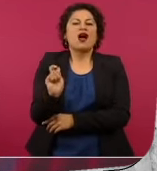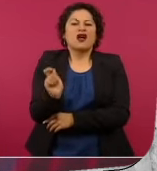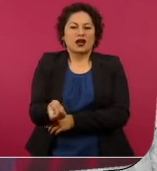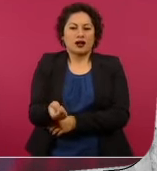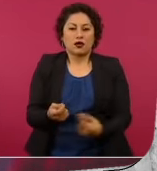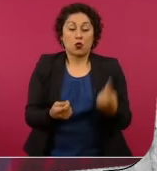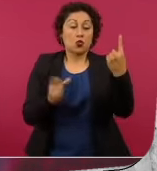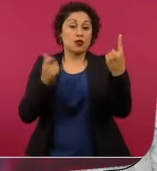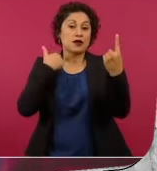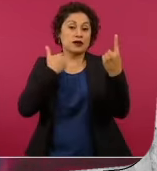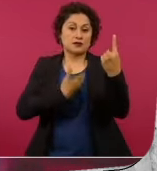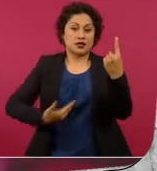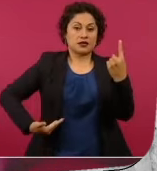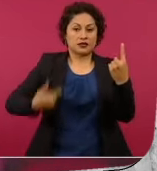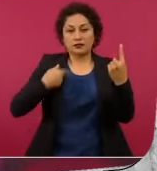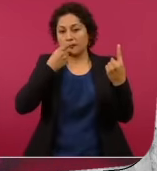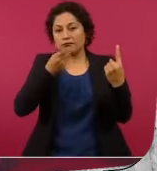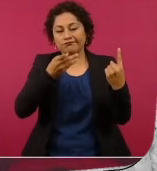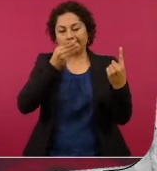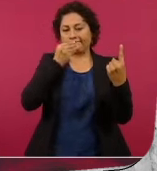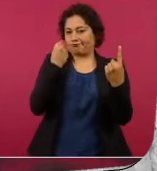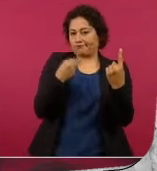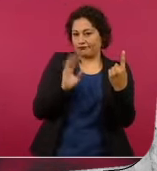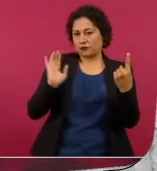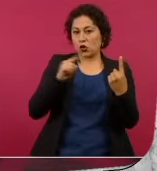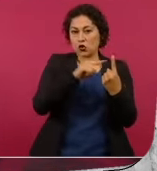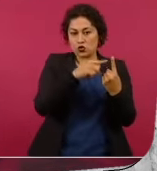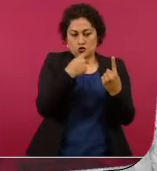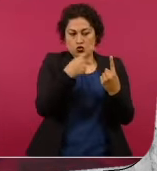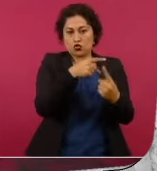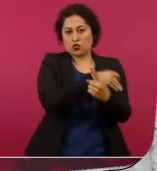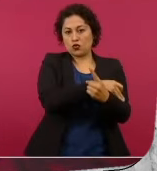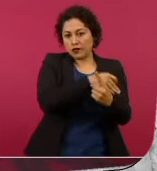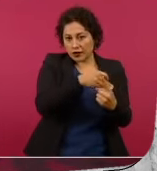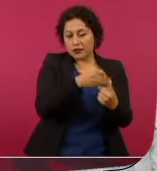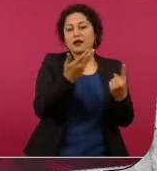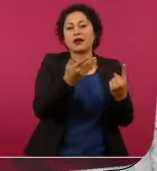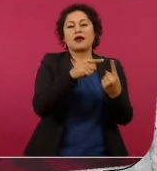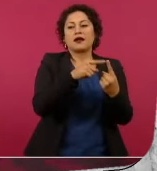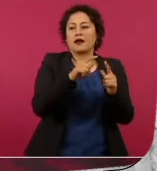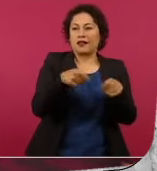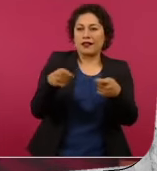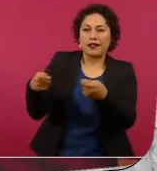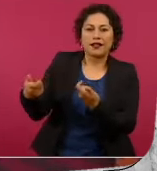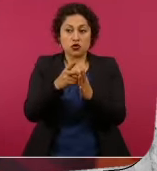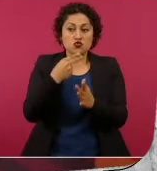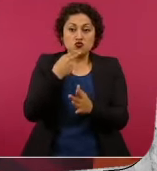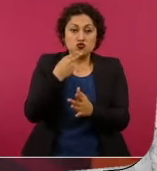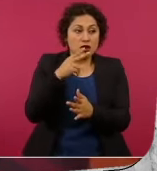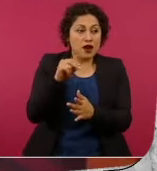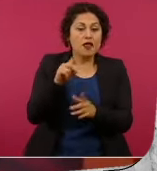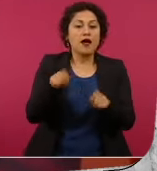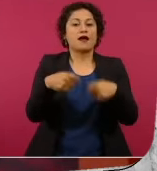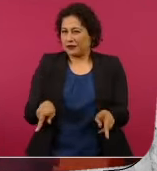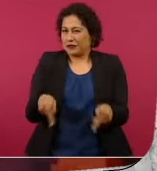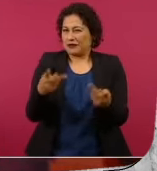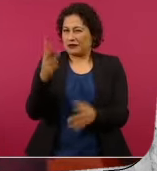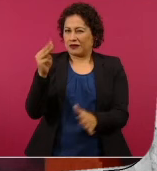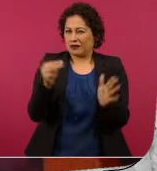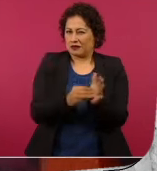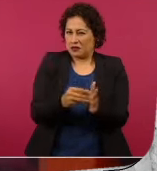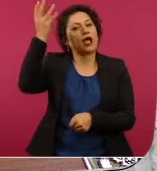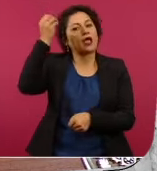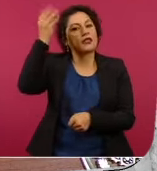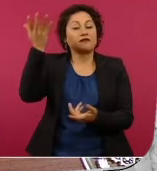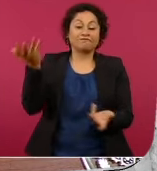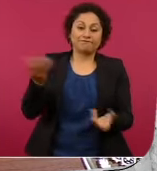presidente, no voy a mencionar su nombre, departamentos de estos abandonados, creo que a 3,000 pesos por